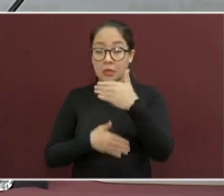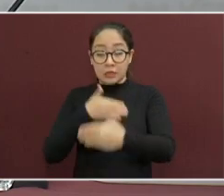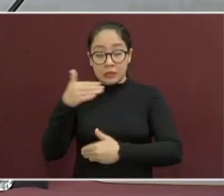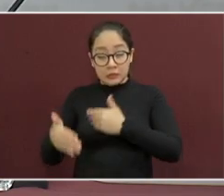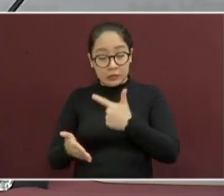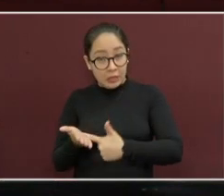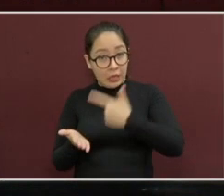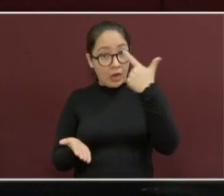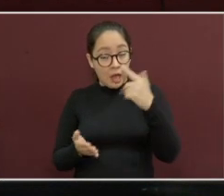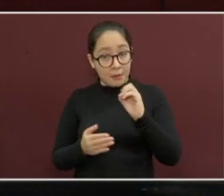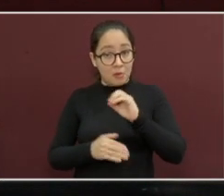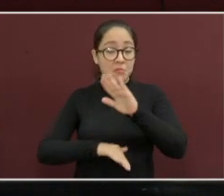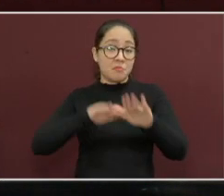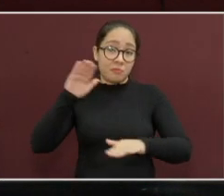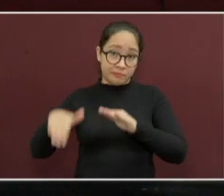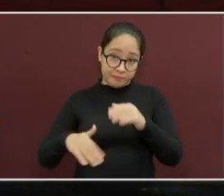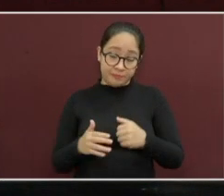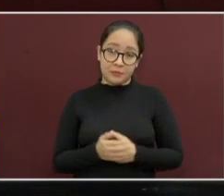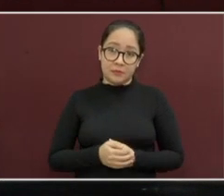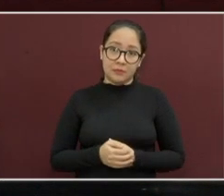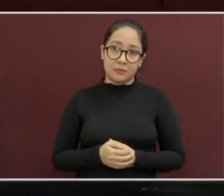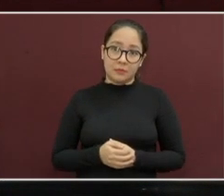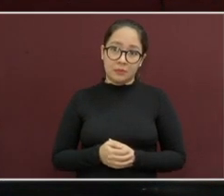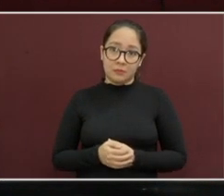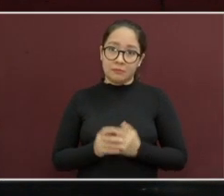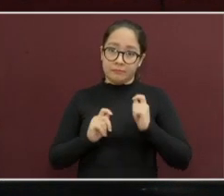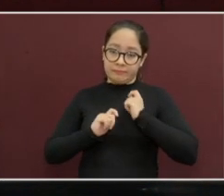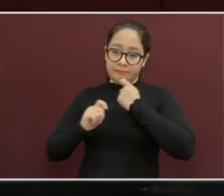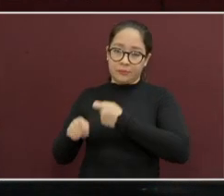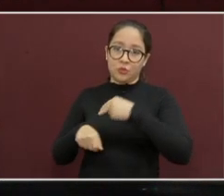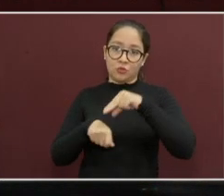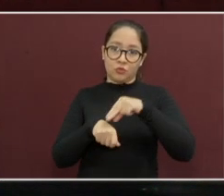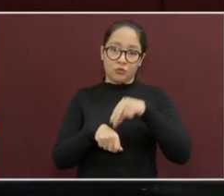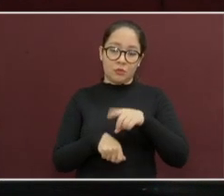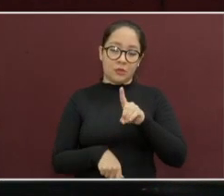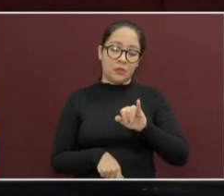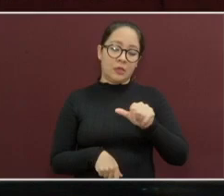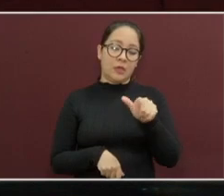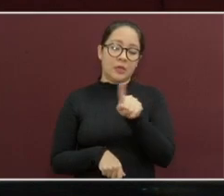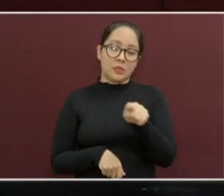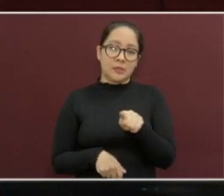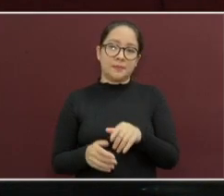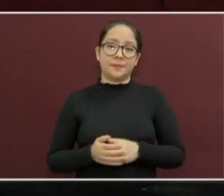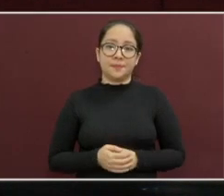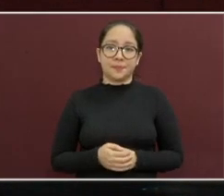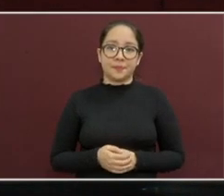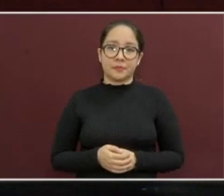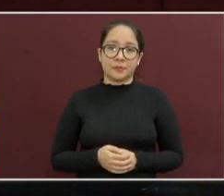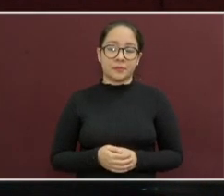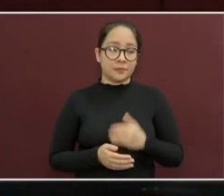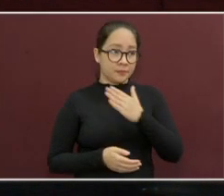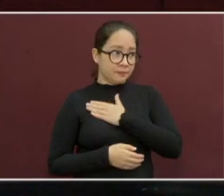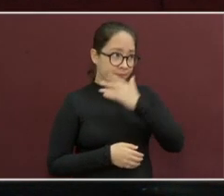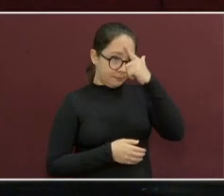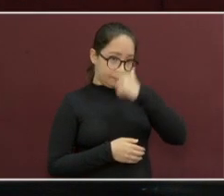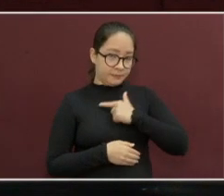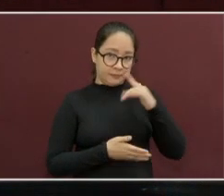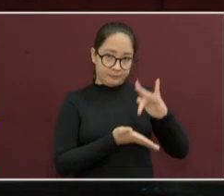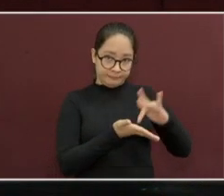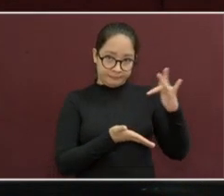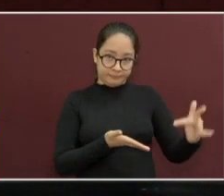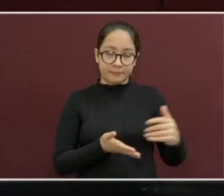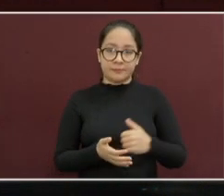fatal ahora paso el turno a la doctora díaz del castillo buenas noches gracias doctora